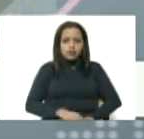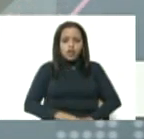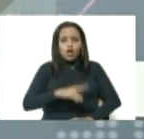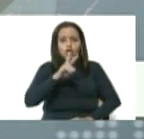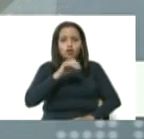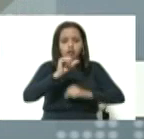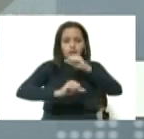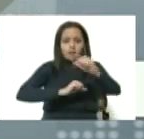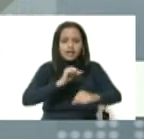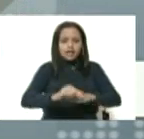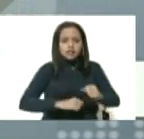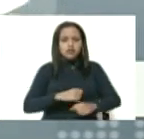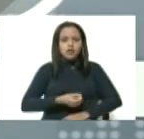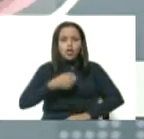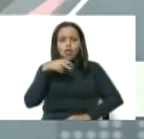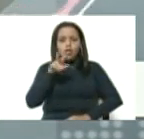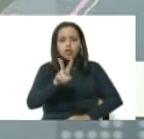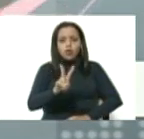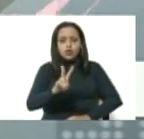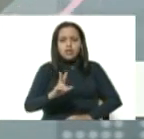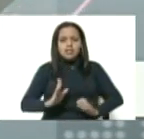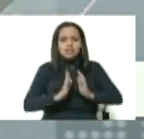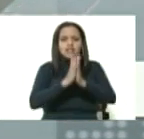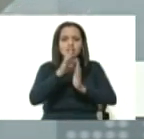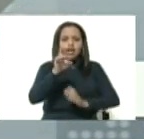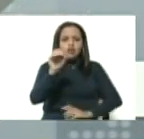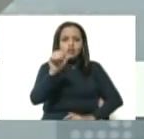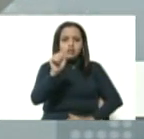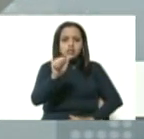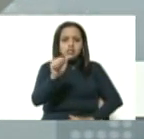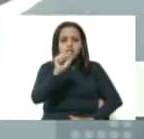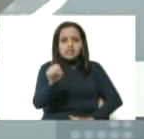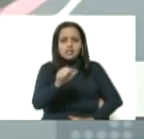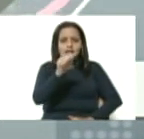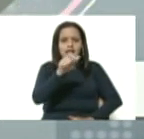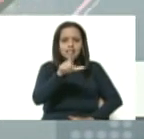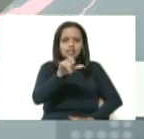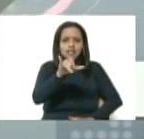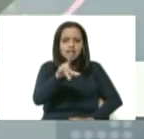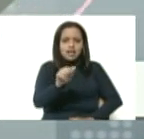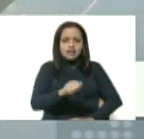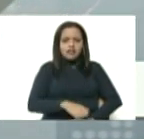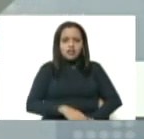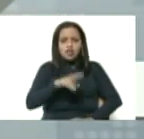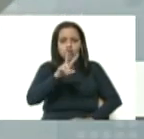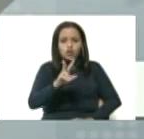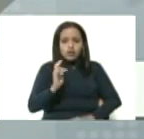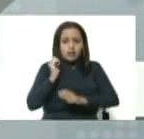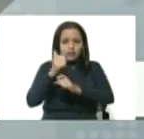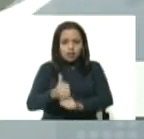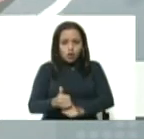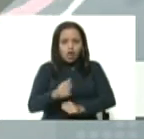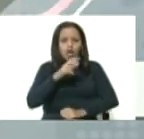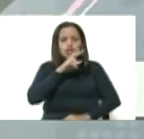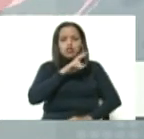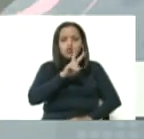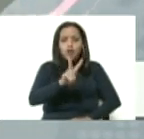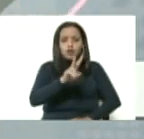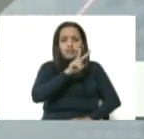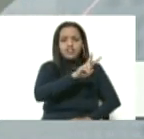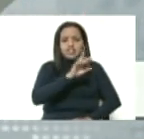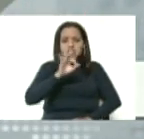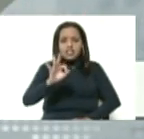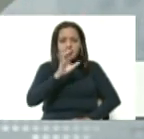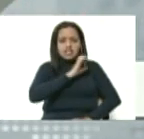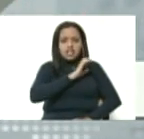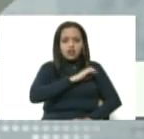Paraíso, 2 de la parroquia Santa Rosalía, 2 de la parroquia La Pastora, 2 del 23 de Enero, 2